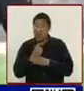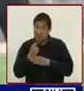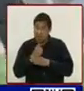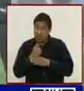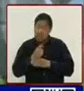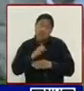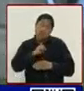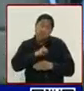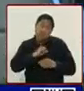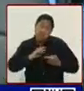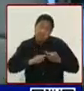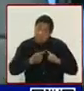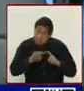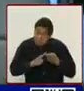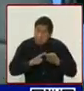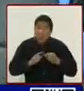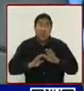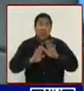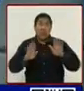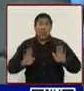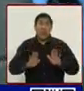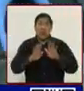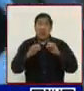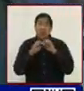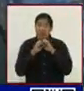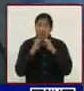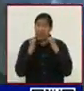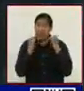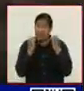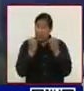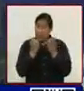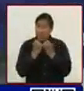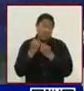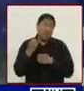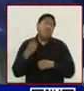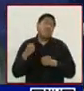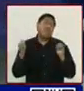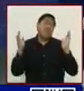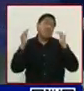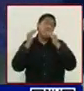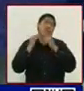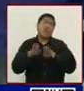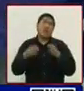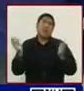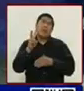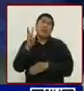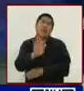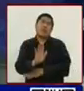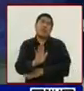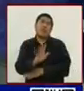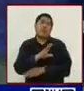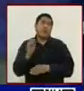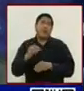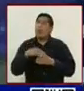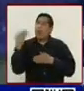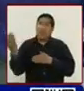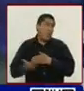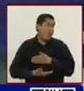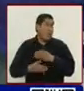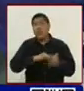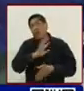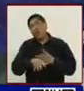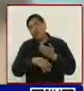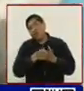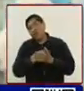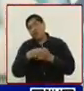de carácter amistoso este domingo en el Estadio Hernando Siles. Vamos a abrir puertas a las 2 de la tarde. Invitamos a toda